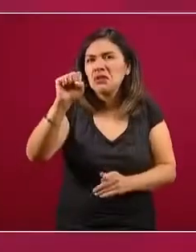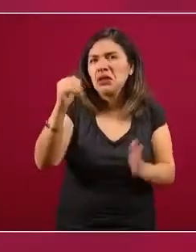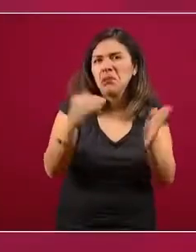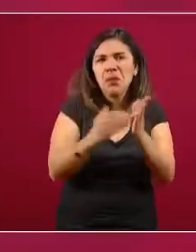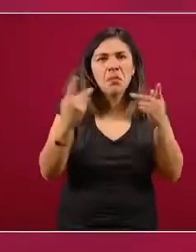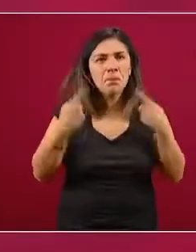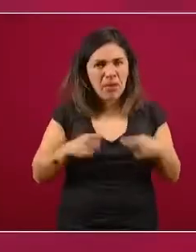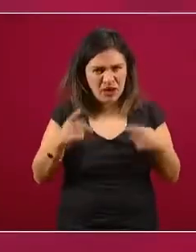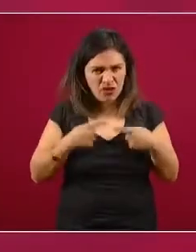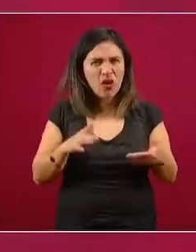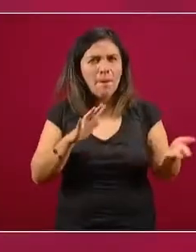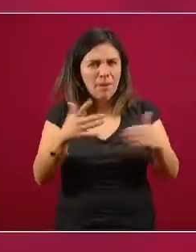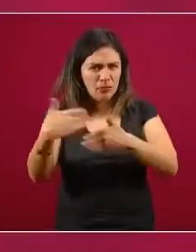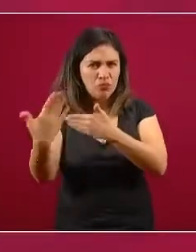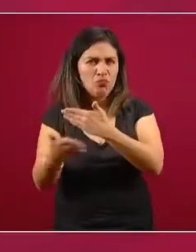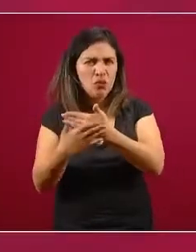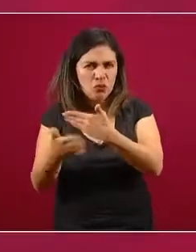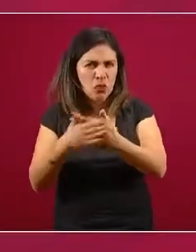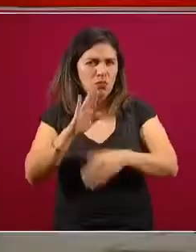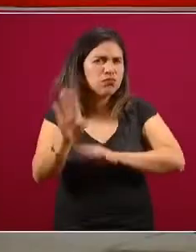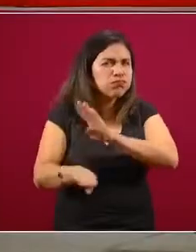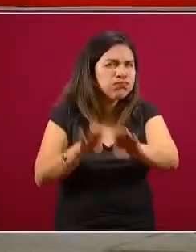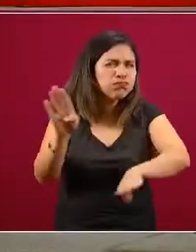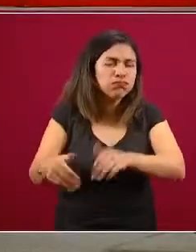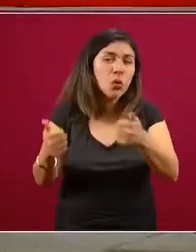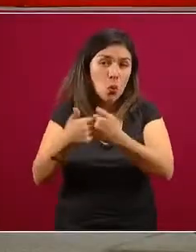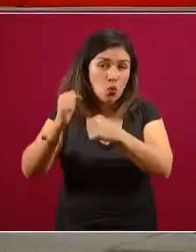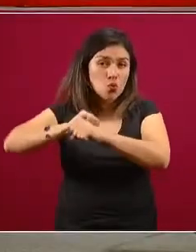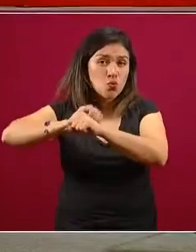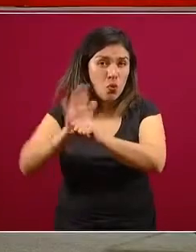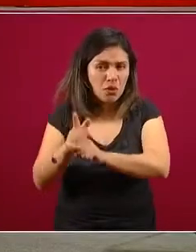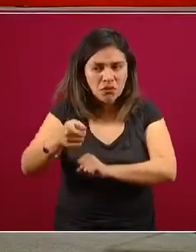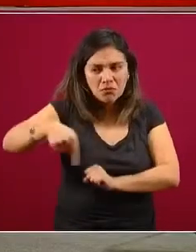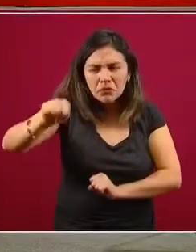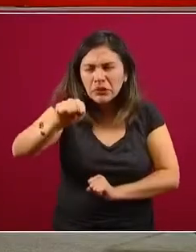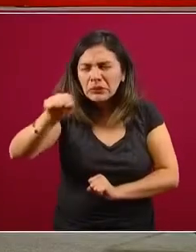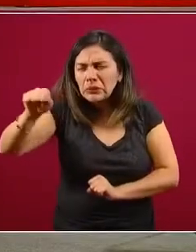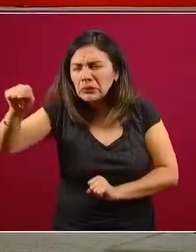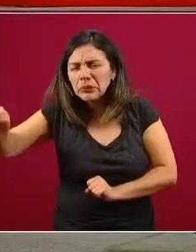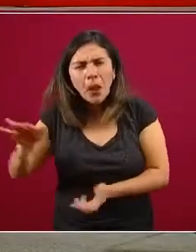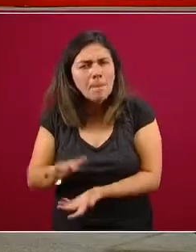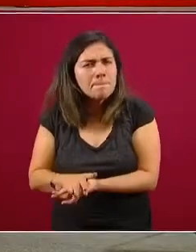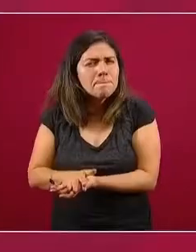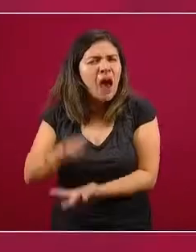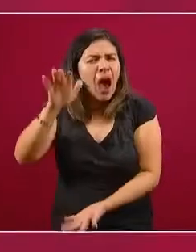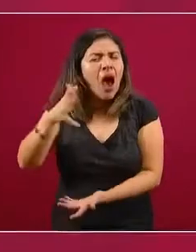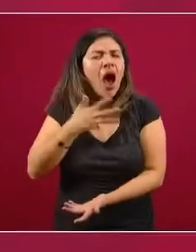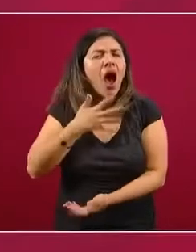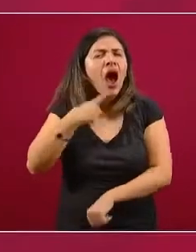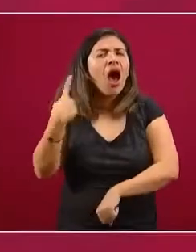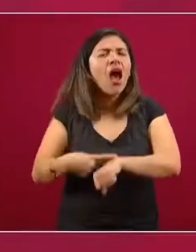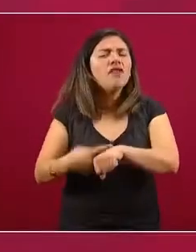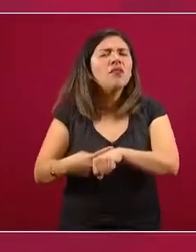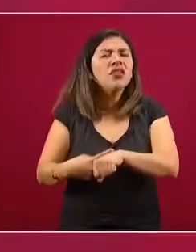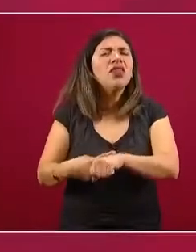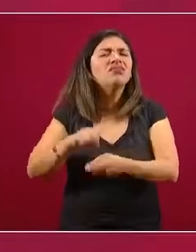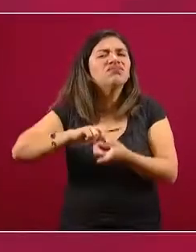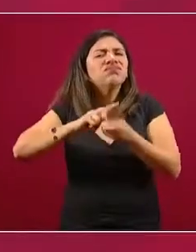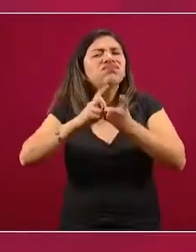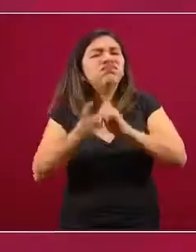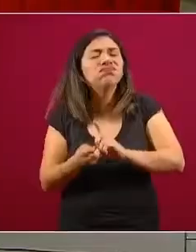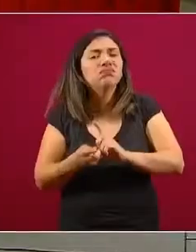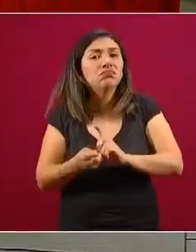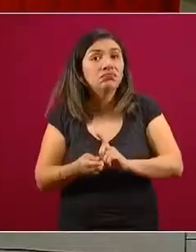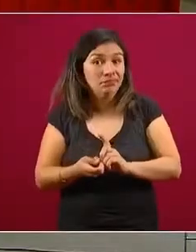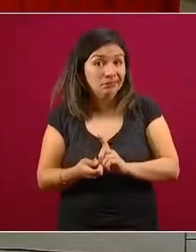60,000 personas muy próximamente que han fallecido por COVID-19, la mayoría tenían enfermedades crónicas y